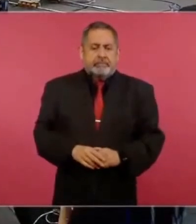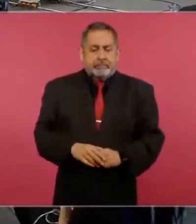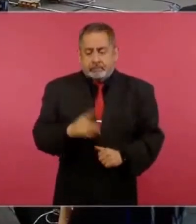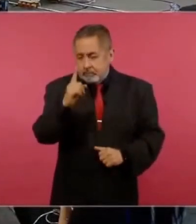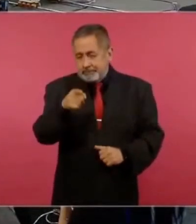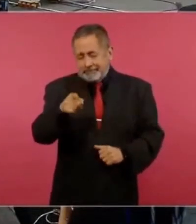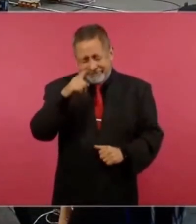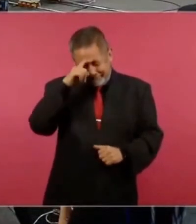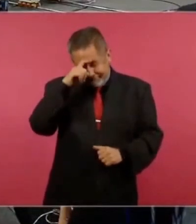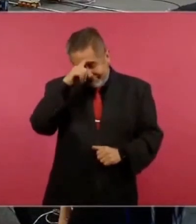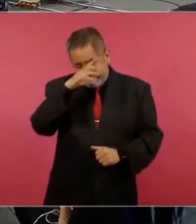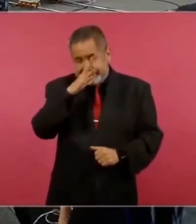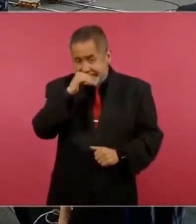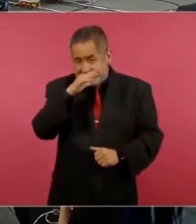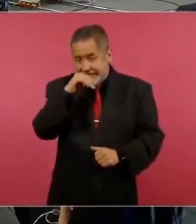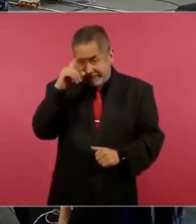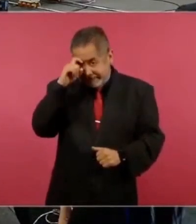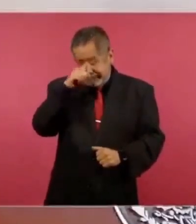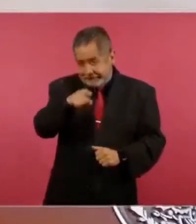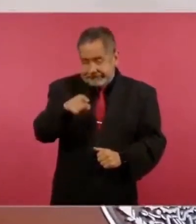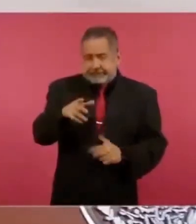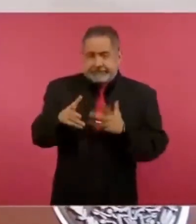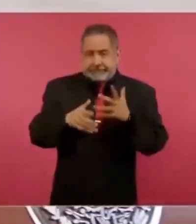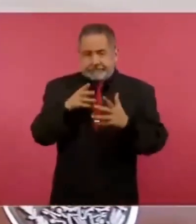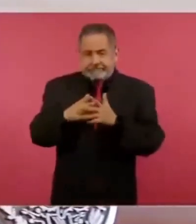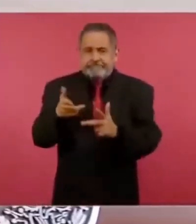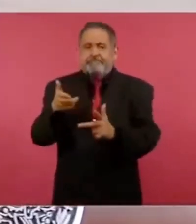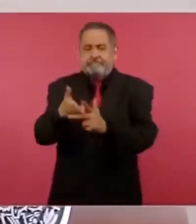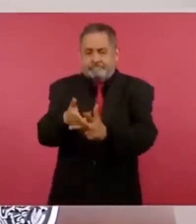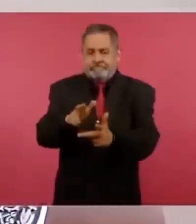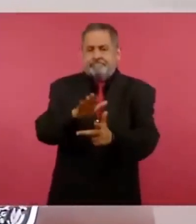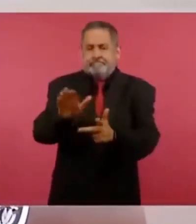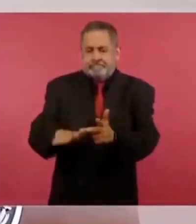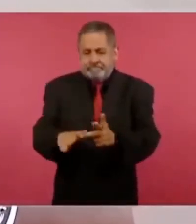Donde nos ha costado más es en homicidios,